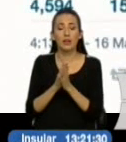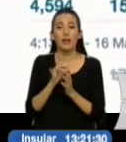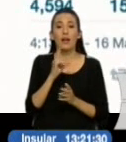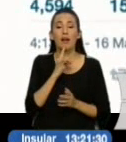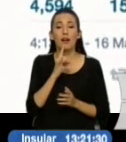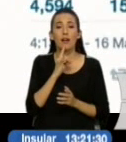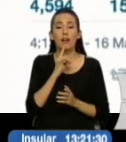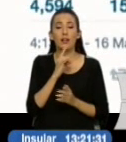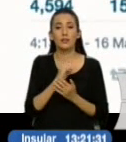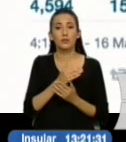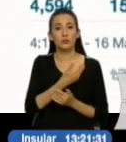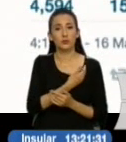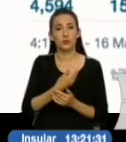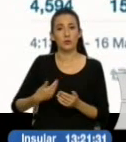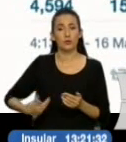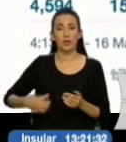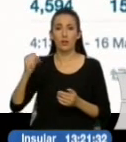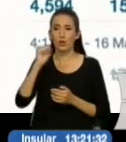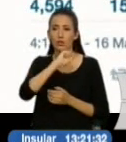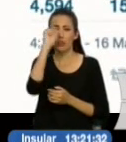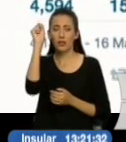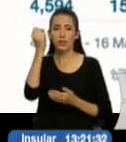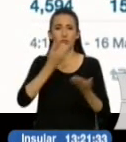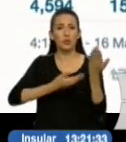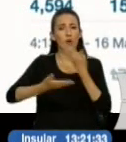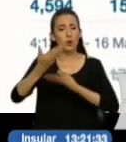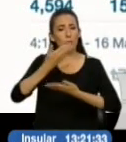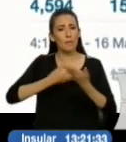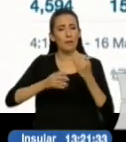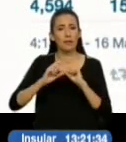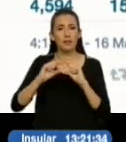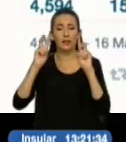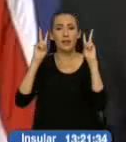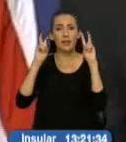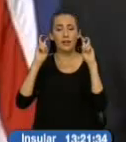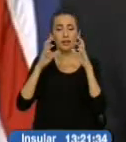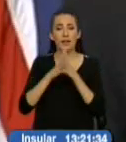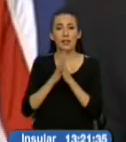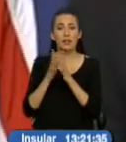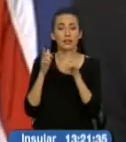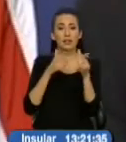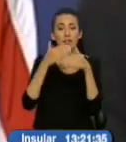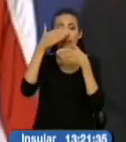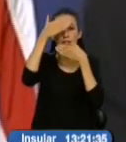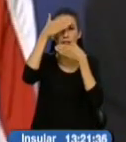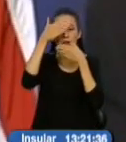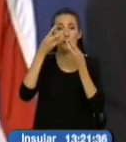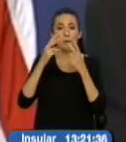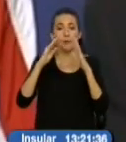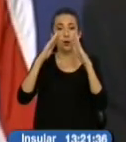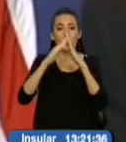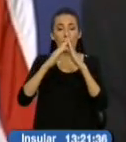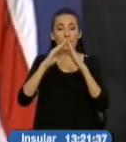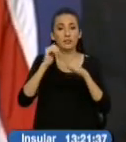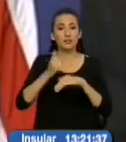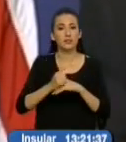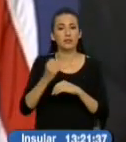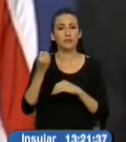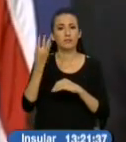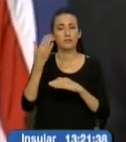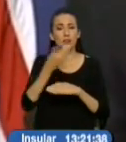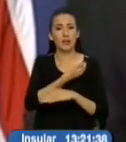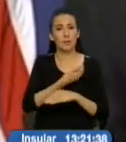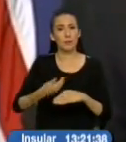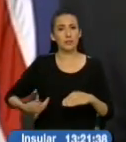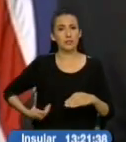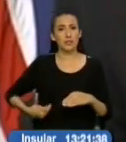Twitter, defendió su derecho de compartir información sobre terrorismo. La Casa Blanca, en un principio, negó esta acusación, pero luego indicó que